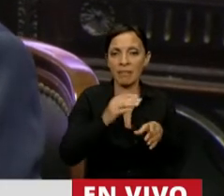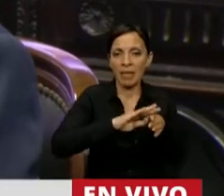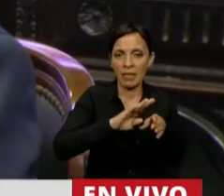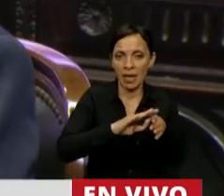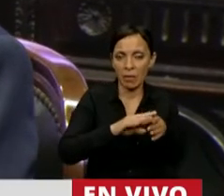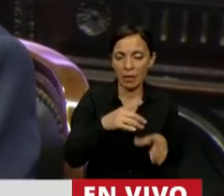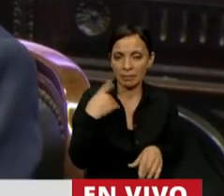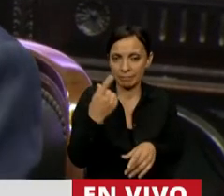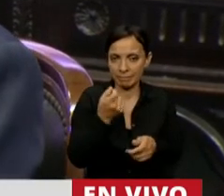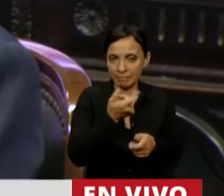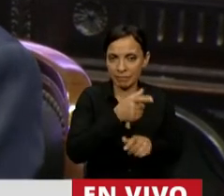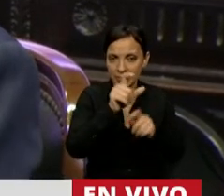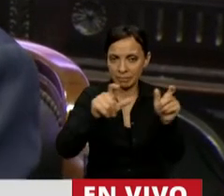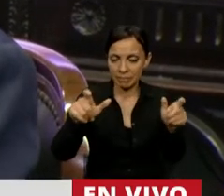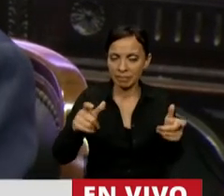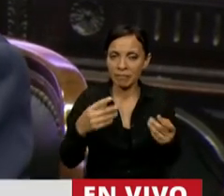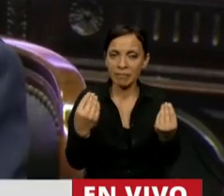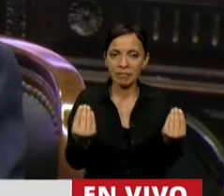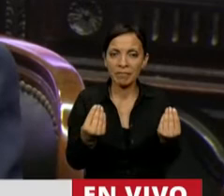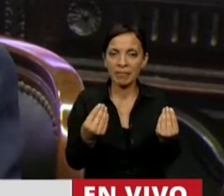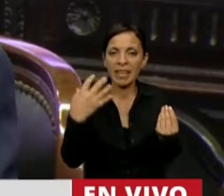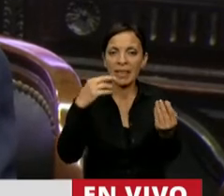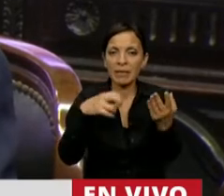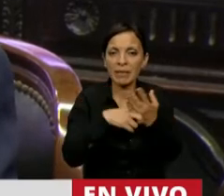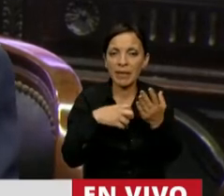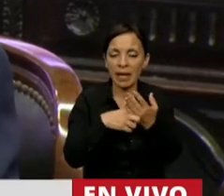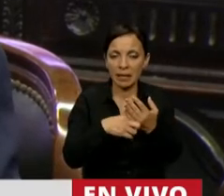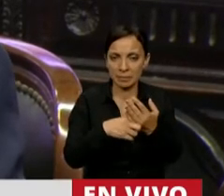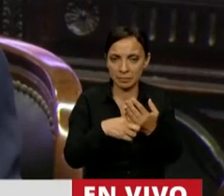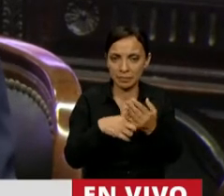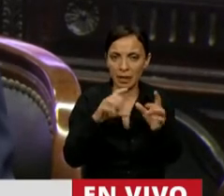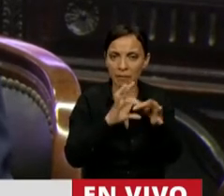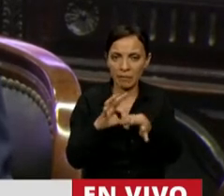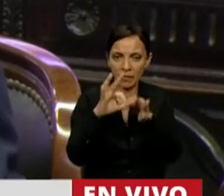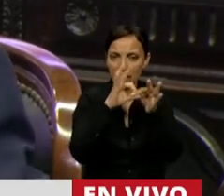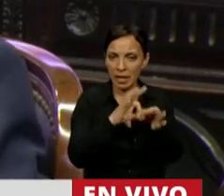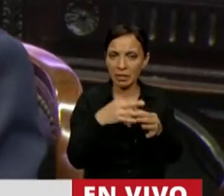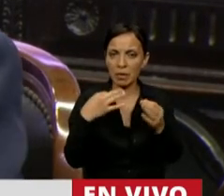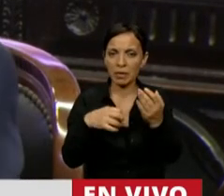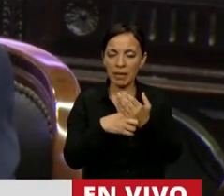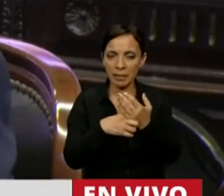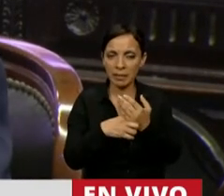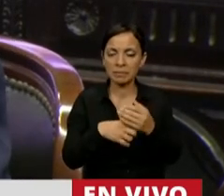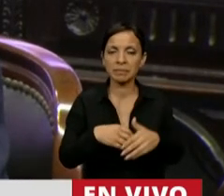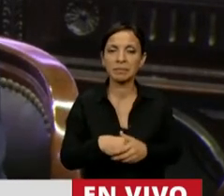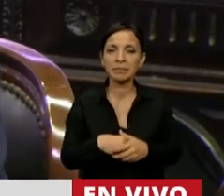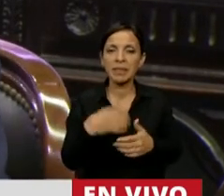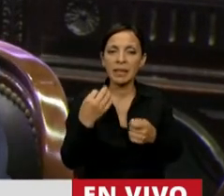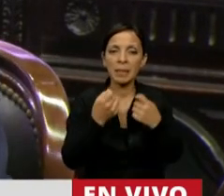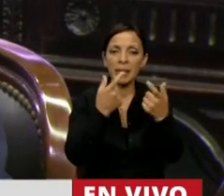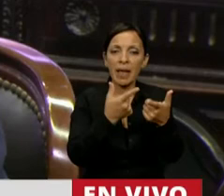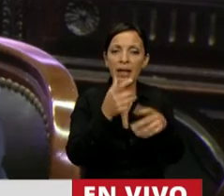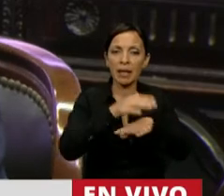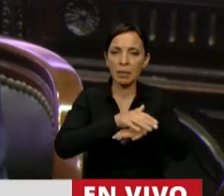a los argentinos es que tiene que ser fiscal y que tiene que generar responsabilidad